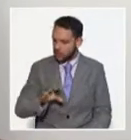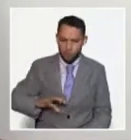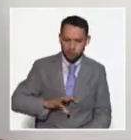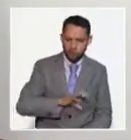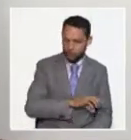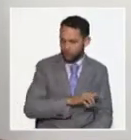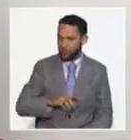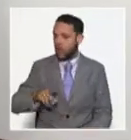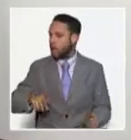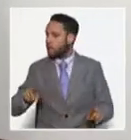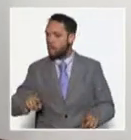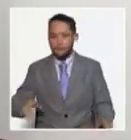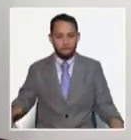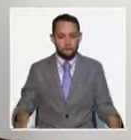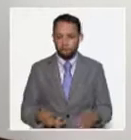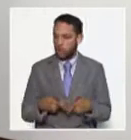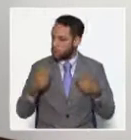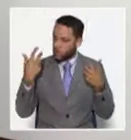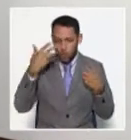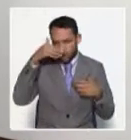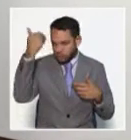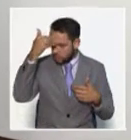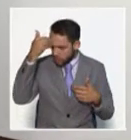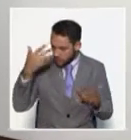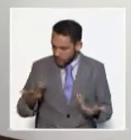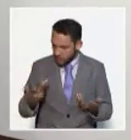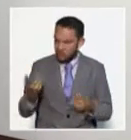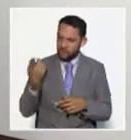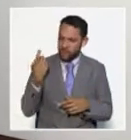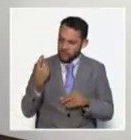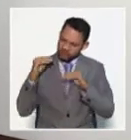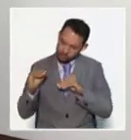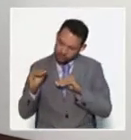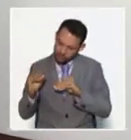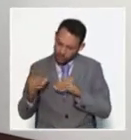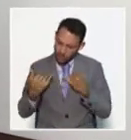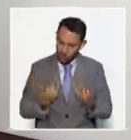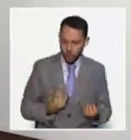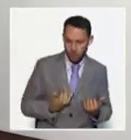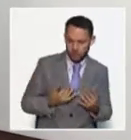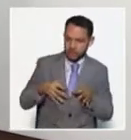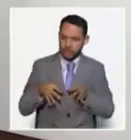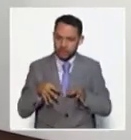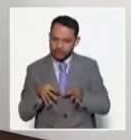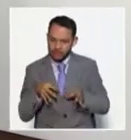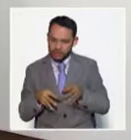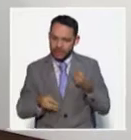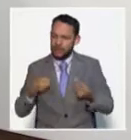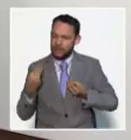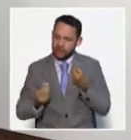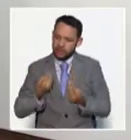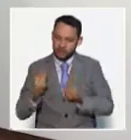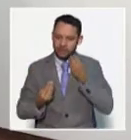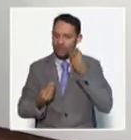por falta de conocimiento por parte de ellas en la educación hoy queremos empezar a contarles primero qué es lo que tienen las